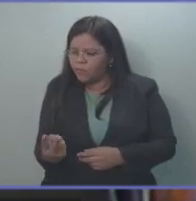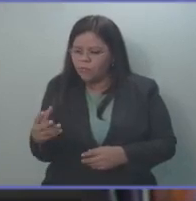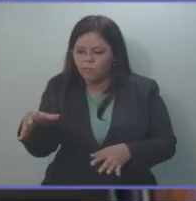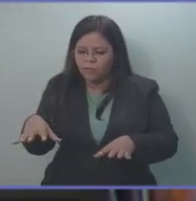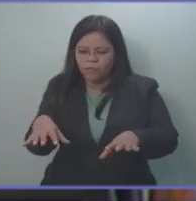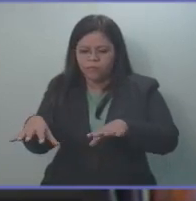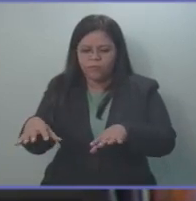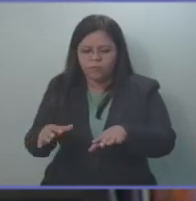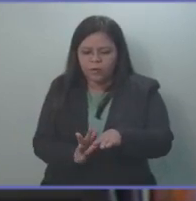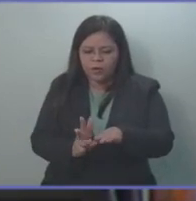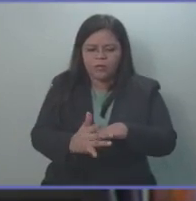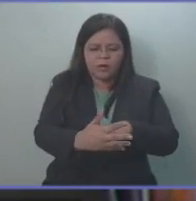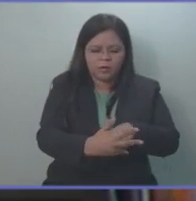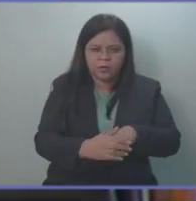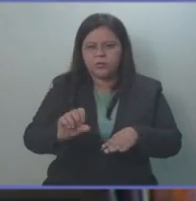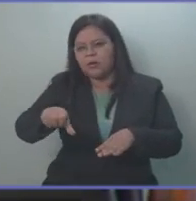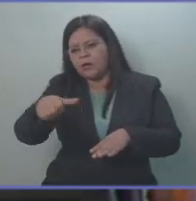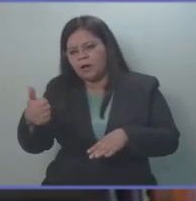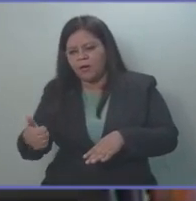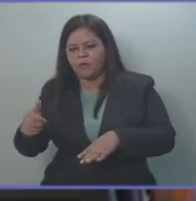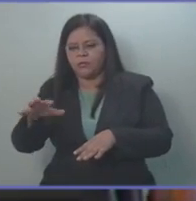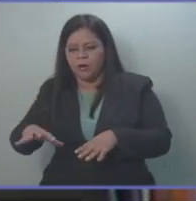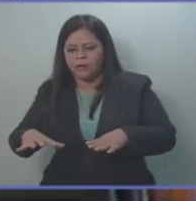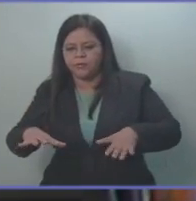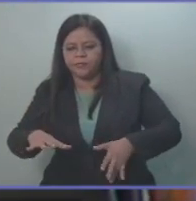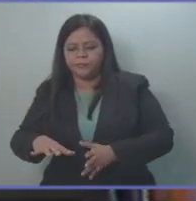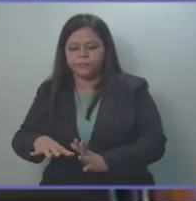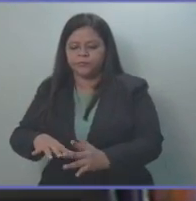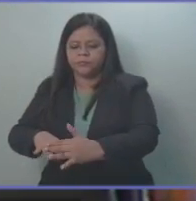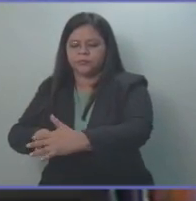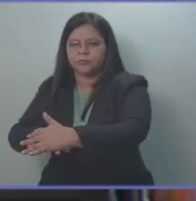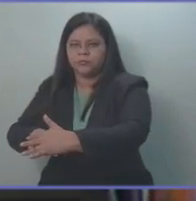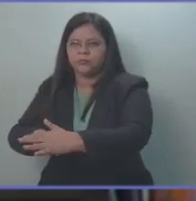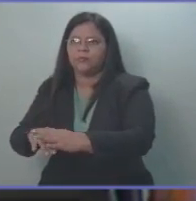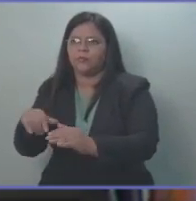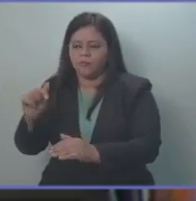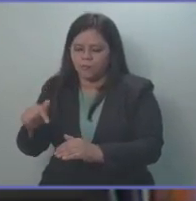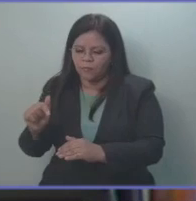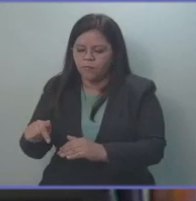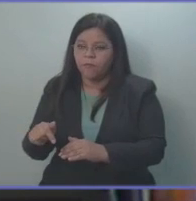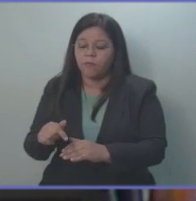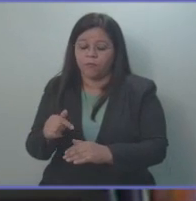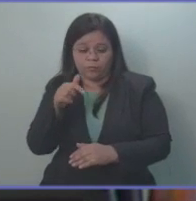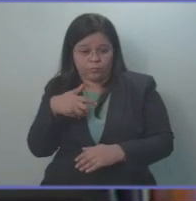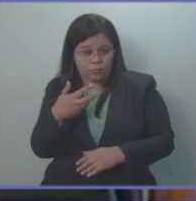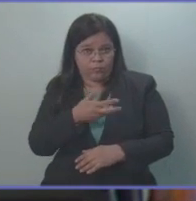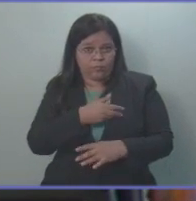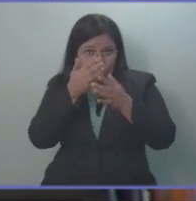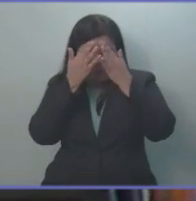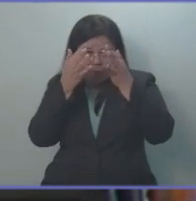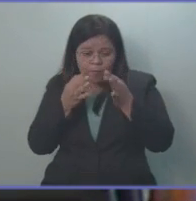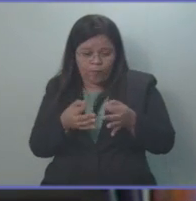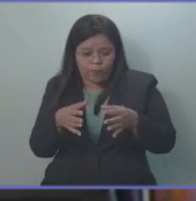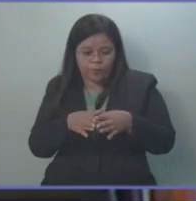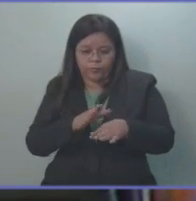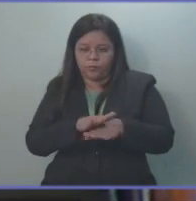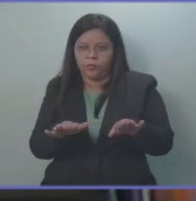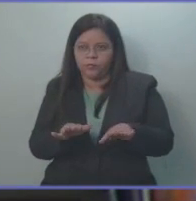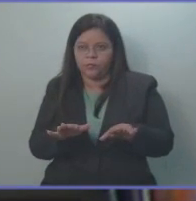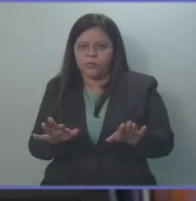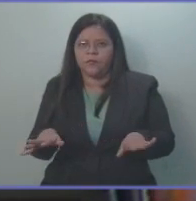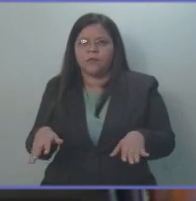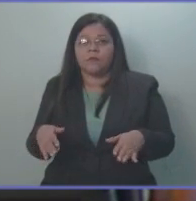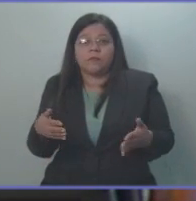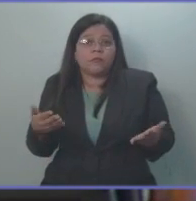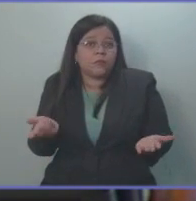Si esto en el dictamen se cierra así, creo que no tendría razón de ser